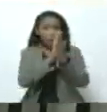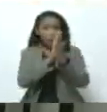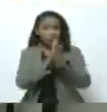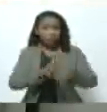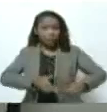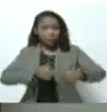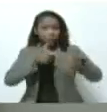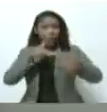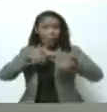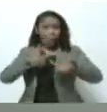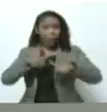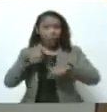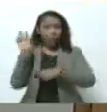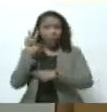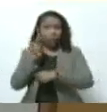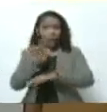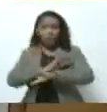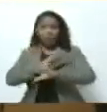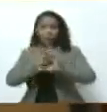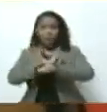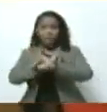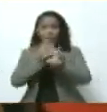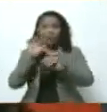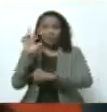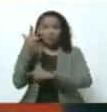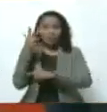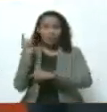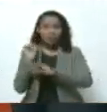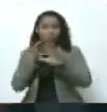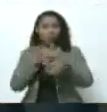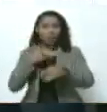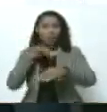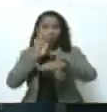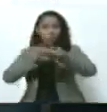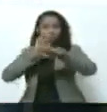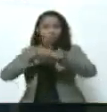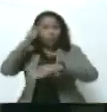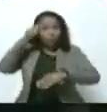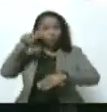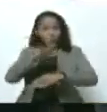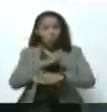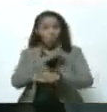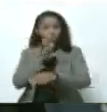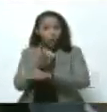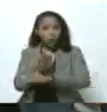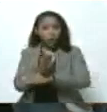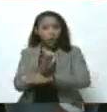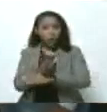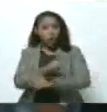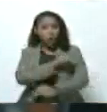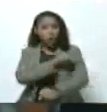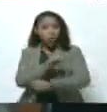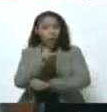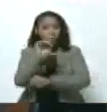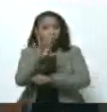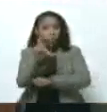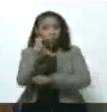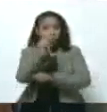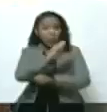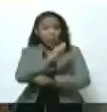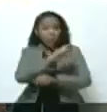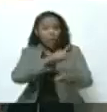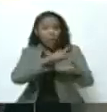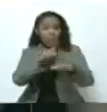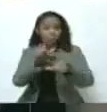ahorita Venezuela ya salió de su tercera ola y estamos llamando a la población, apenas cumpla 4 meses de